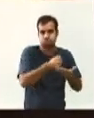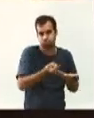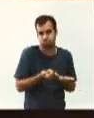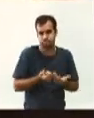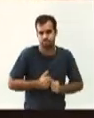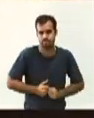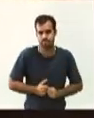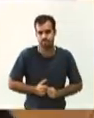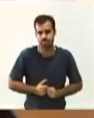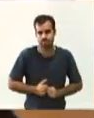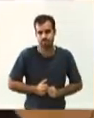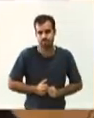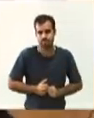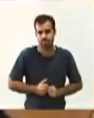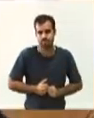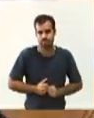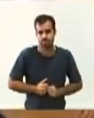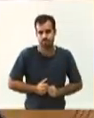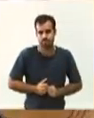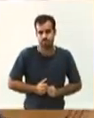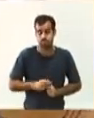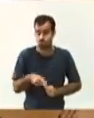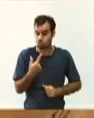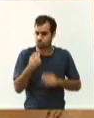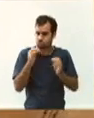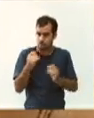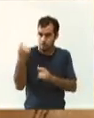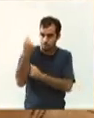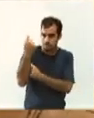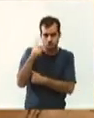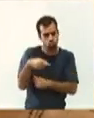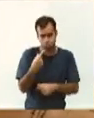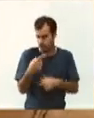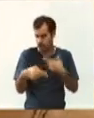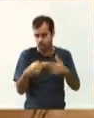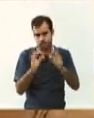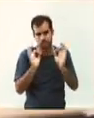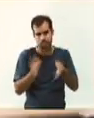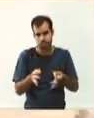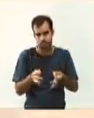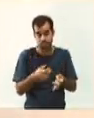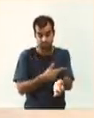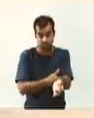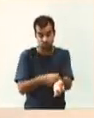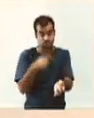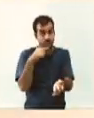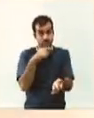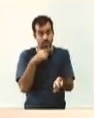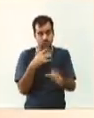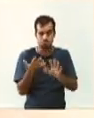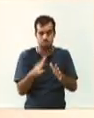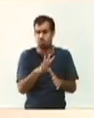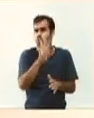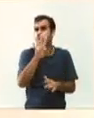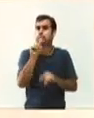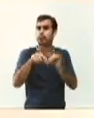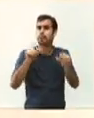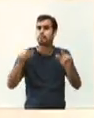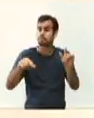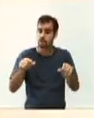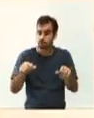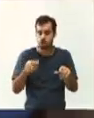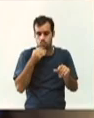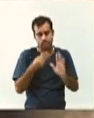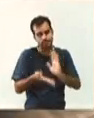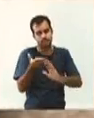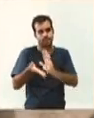Según tenemos conocimiento por nuestras enseñanzas, estas donaciones nos ayudan a salvar probablemente 4 vidas porque esta ayuda,